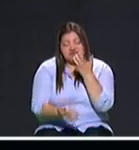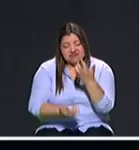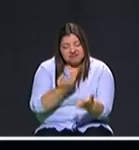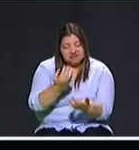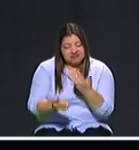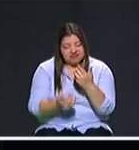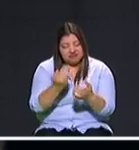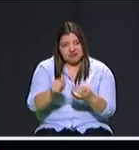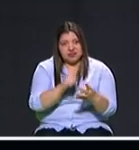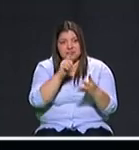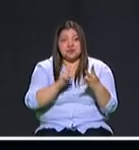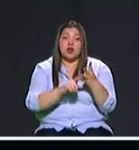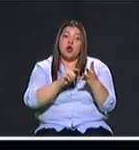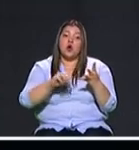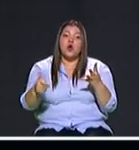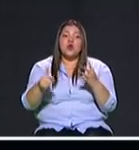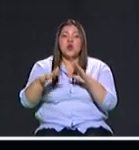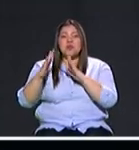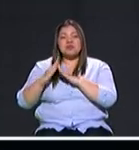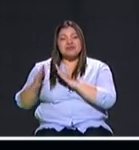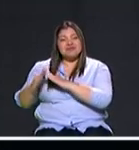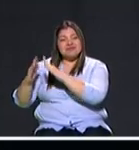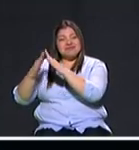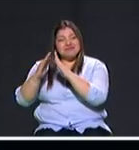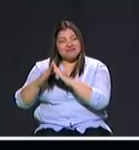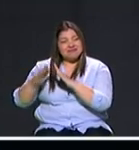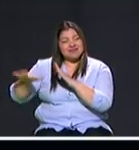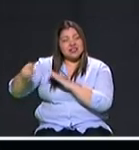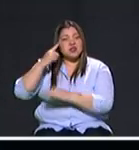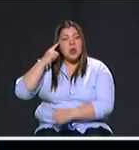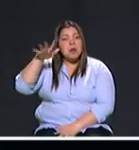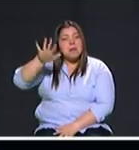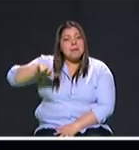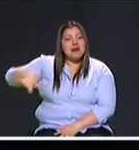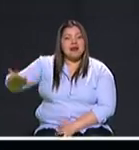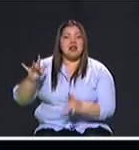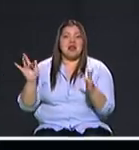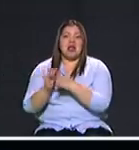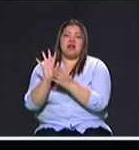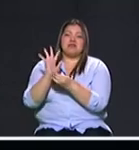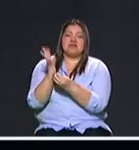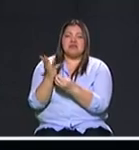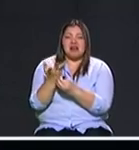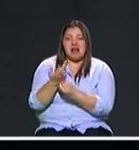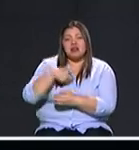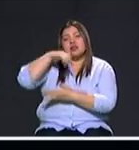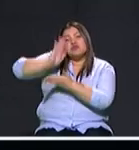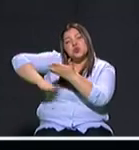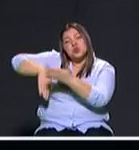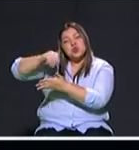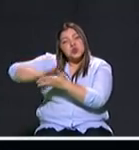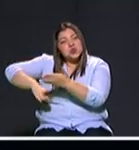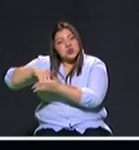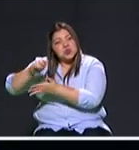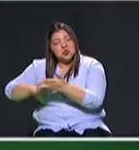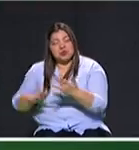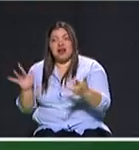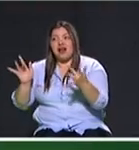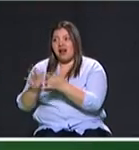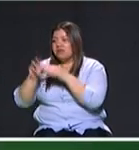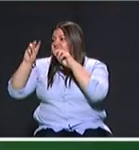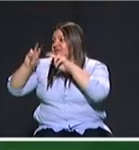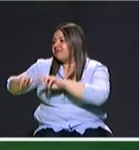n4 entrado en las casas que ya tiene el municipio para artistas plásticos para escultores para pintores con eso vamos a generar